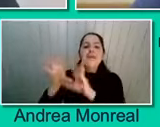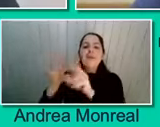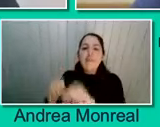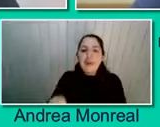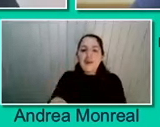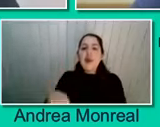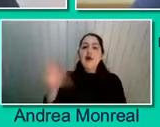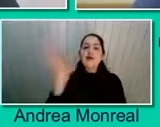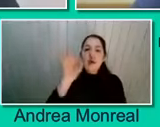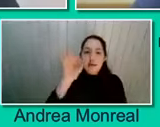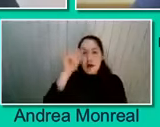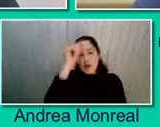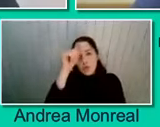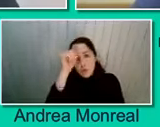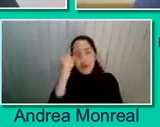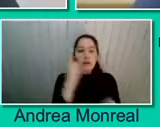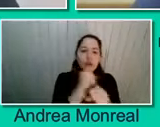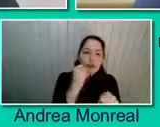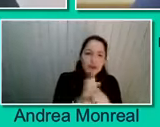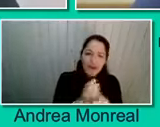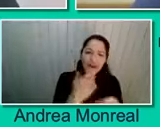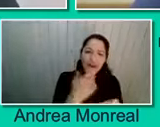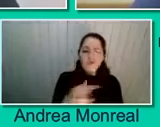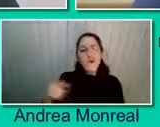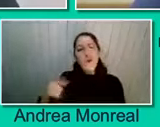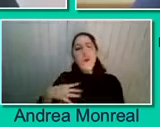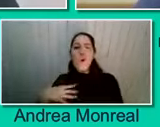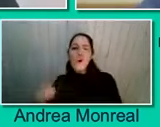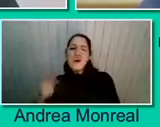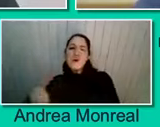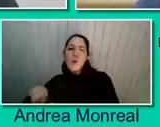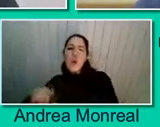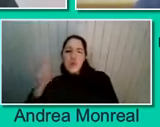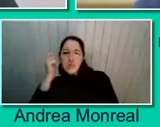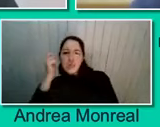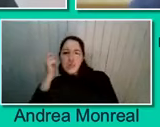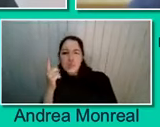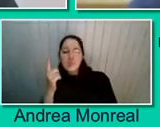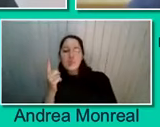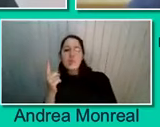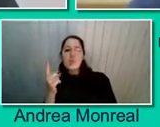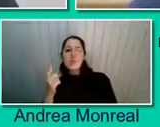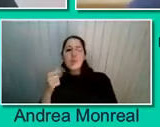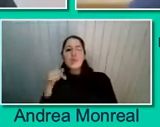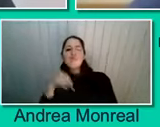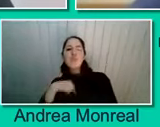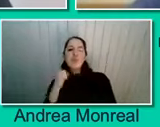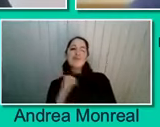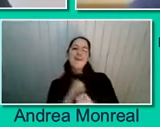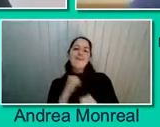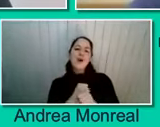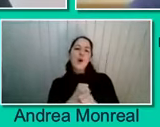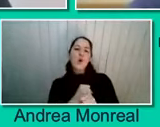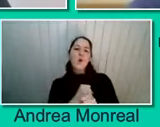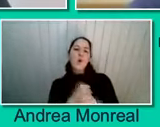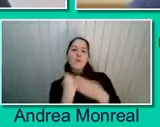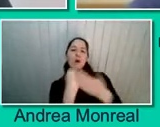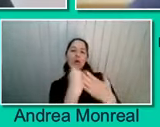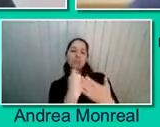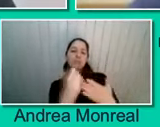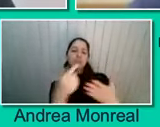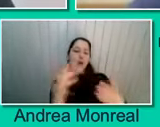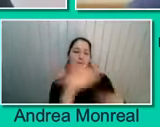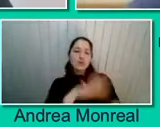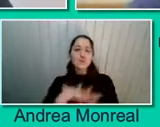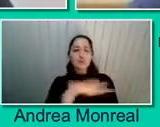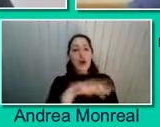un bien mayor. O sea, realmente nosotros como equipo de laboratorio nos sentimos parte y responsables del éxito que ha tenido